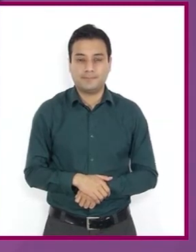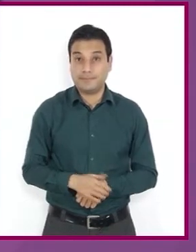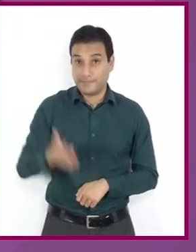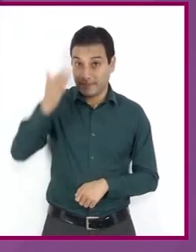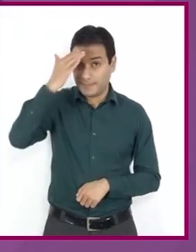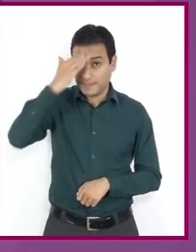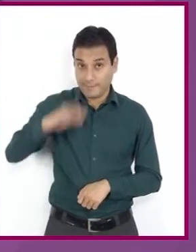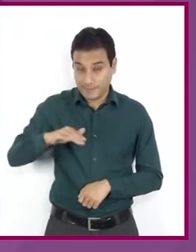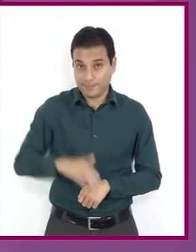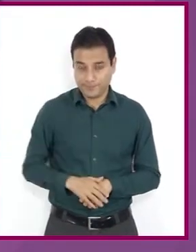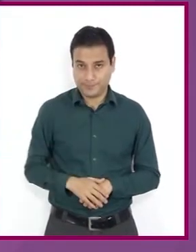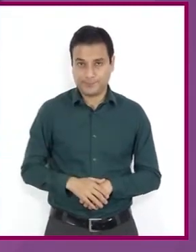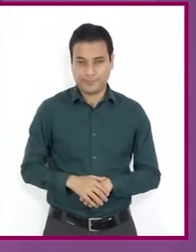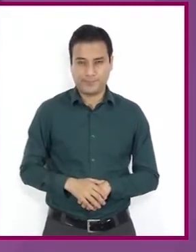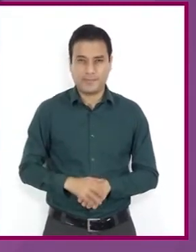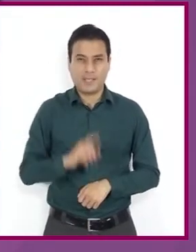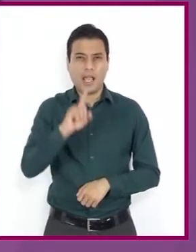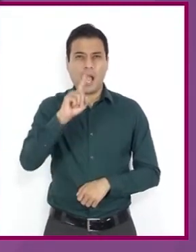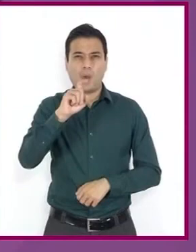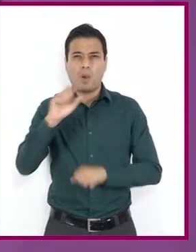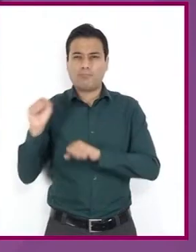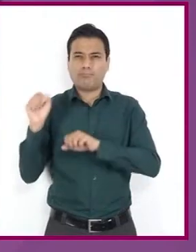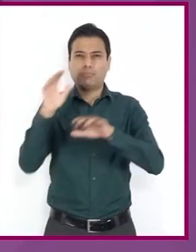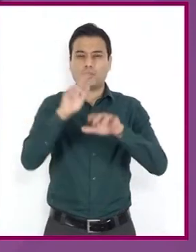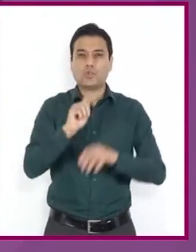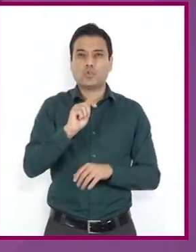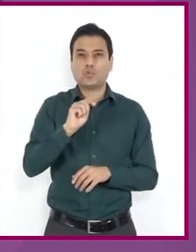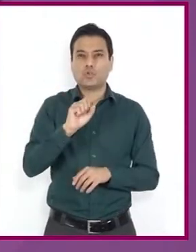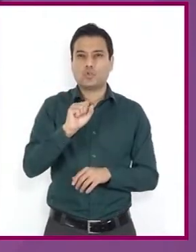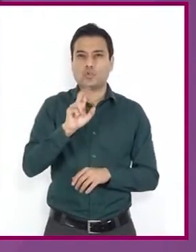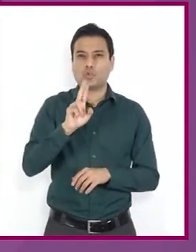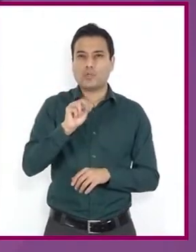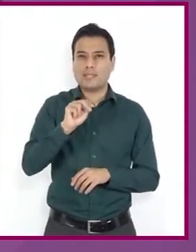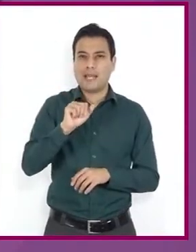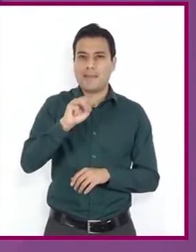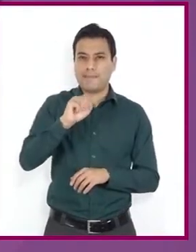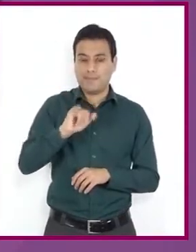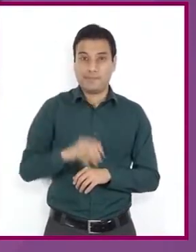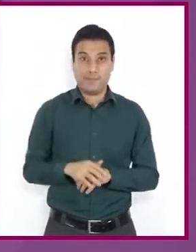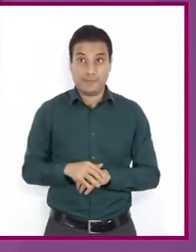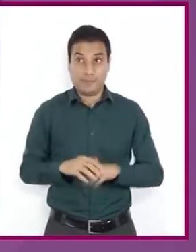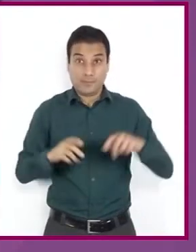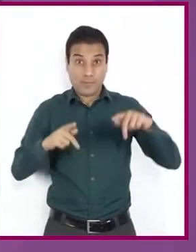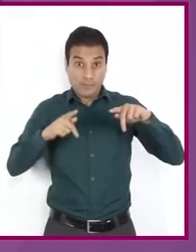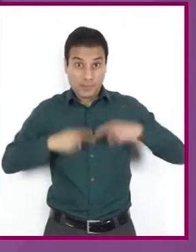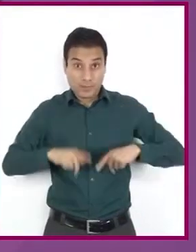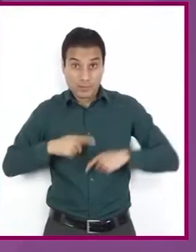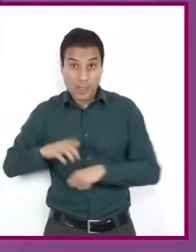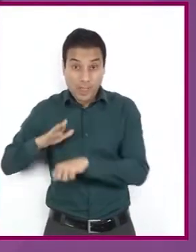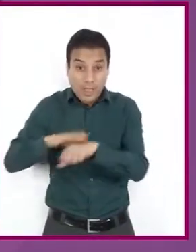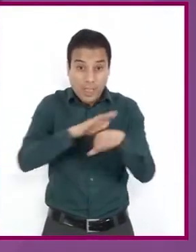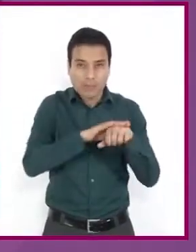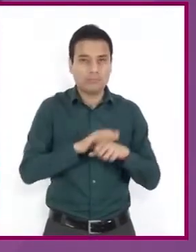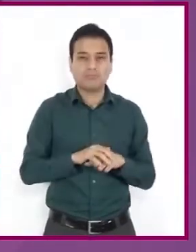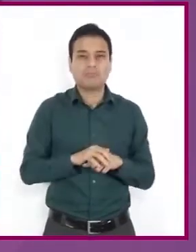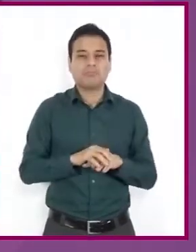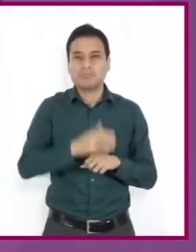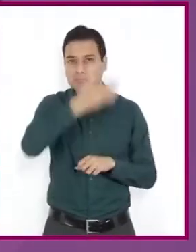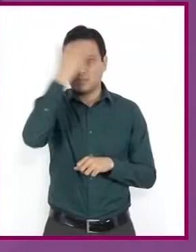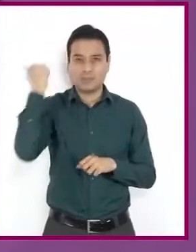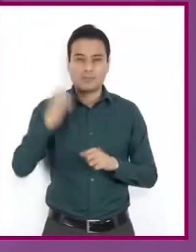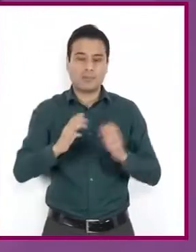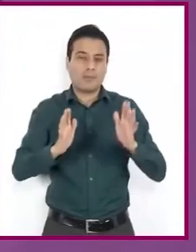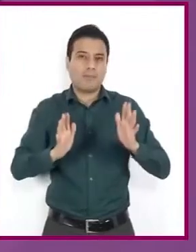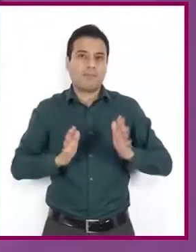¿Sabías que los tsunamis son olas gigantescas que llegan a las costas a veces sin ningún aviso? En el fondo del mar, los sismos provocados por